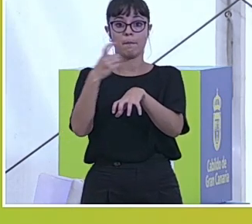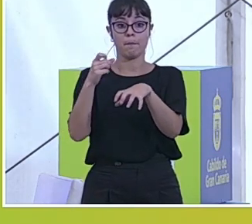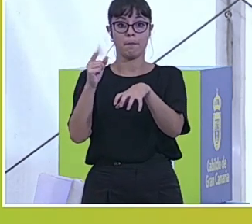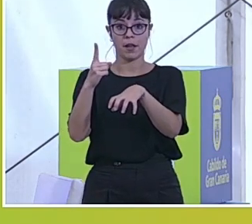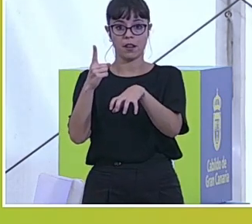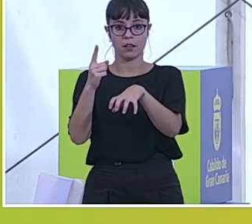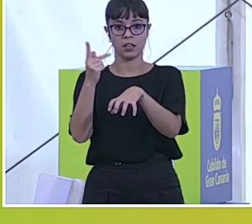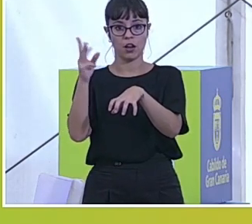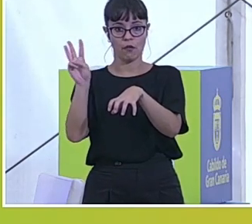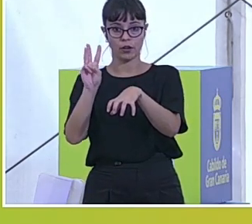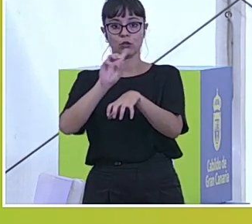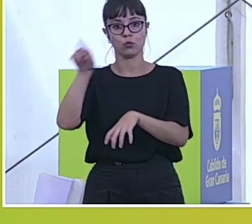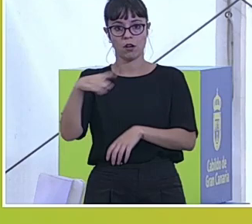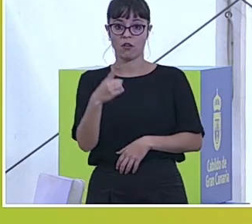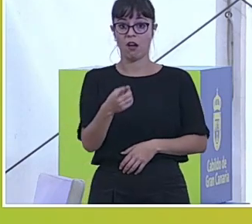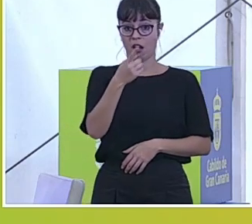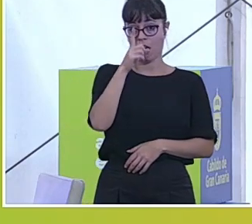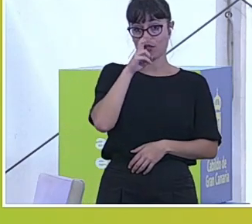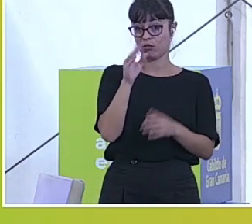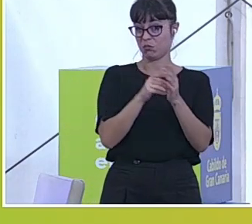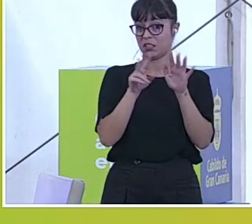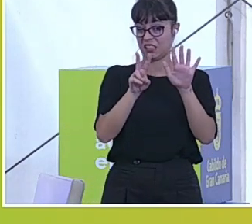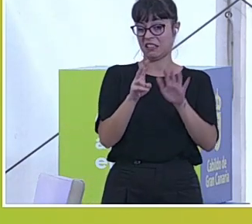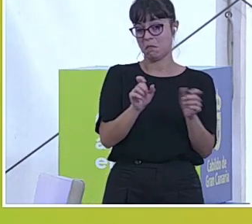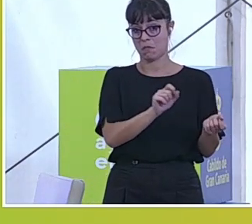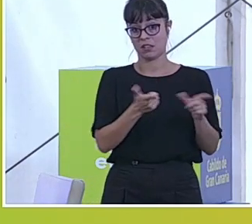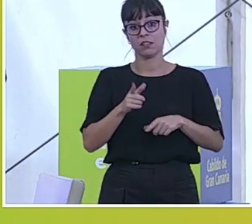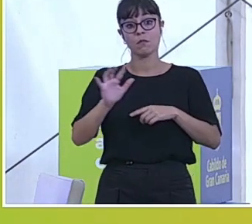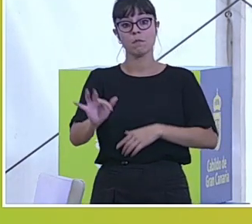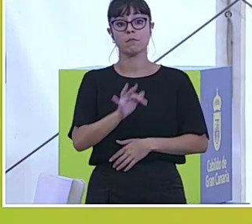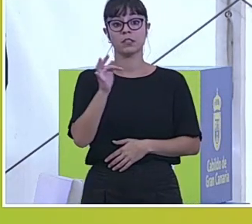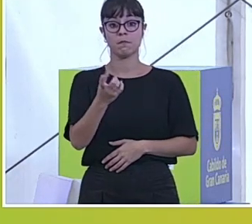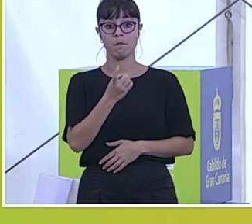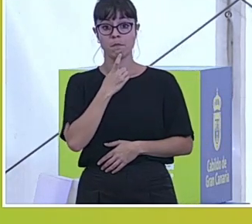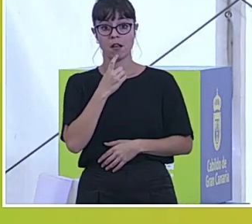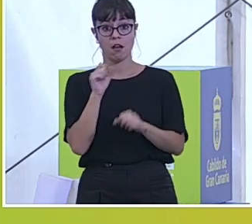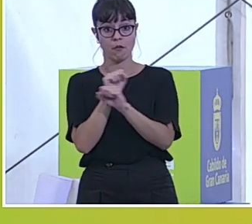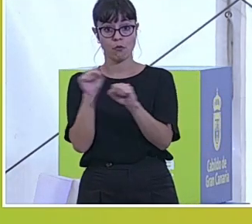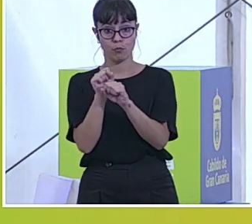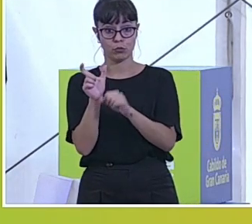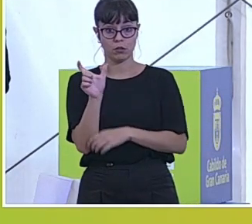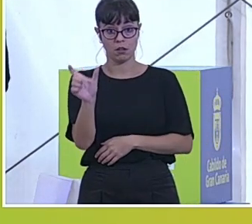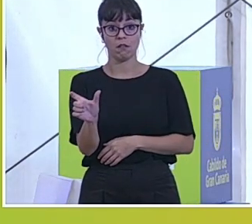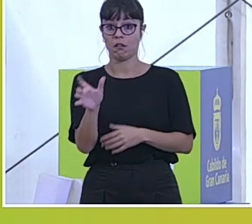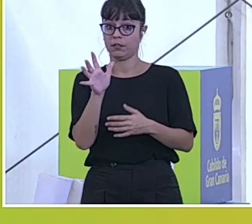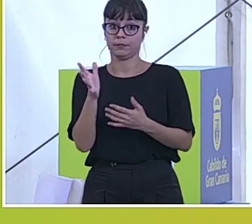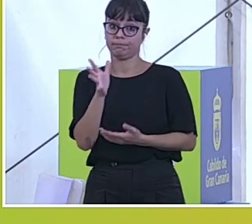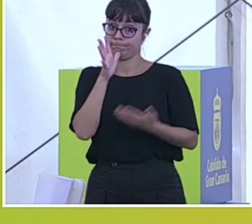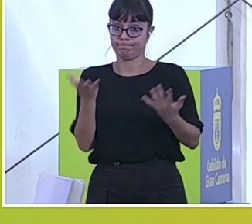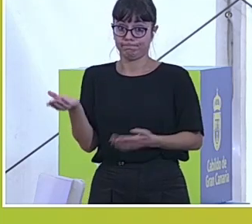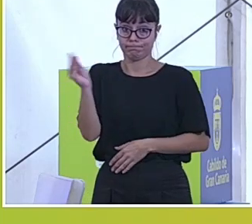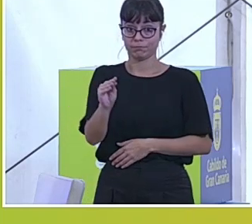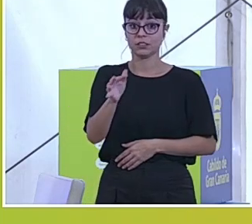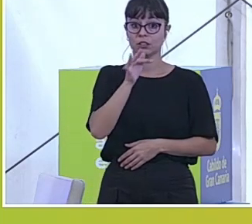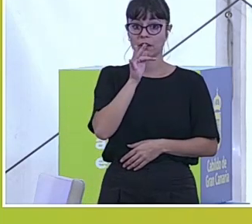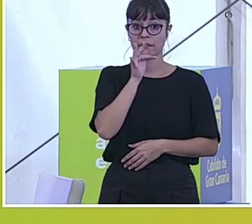2007. A eso se ha añadido una pila de combustible. Esa pila de combustible todavía no está en las instalaciones, se espera traer